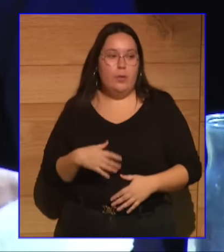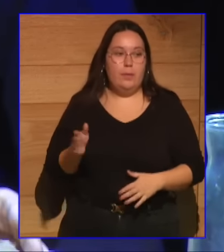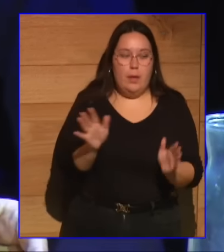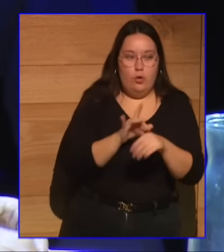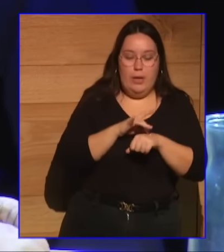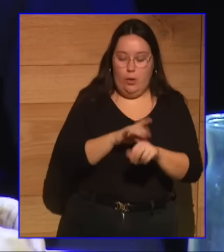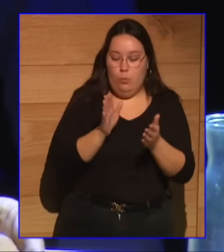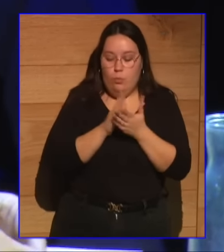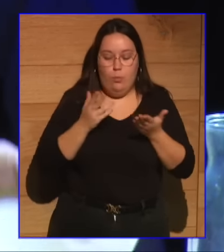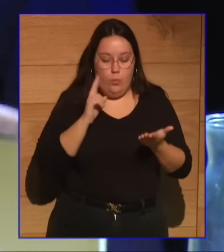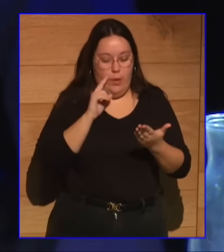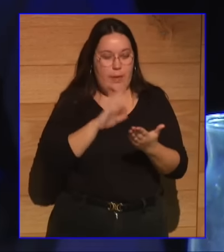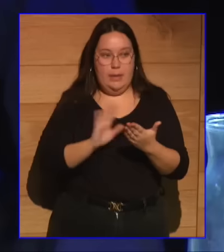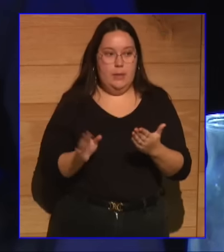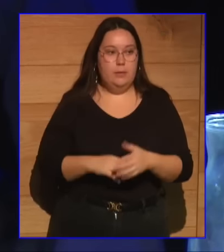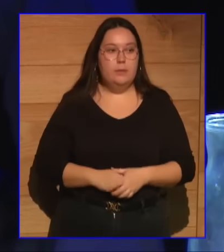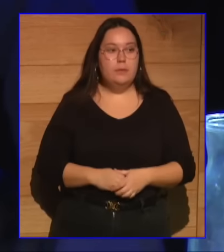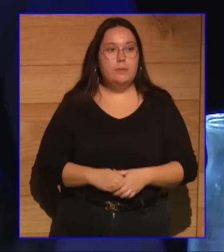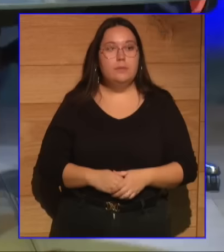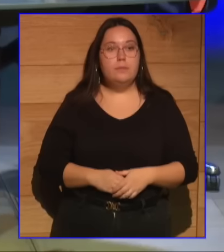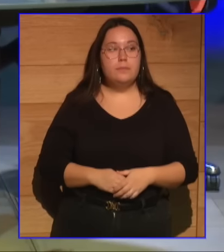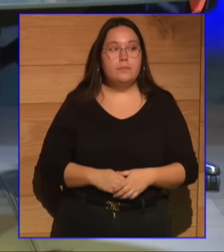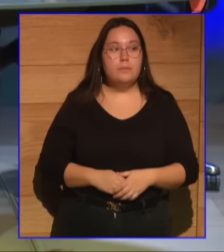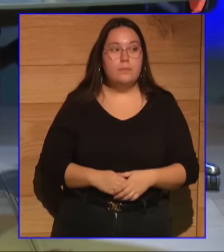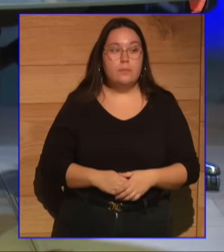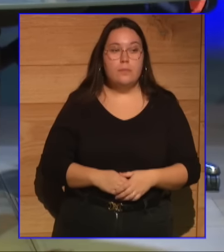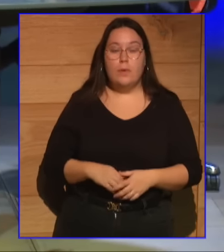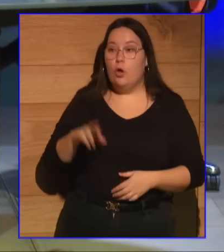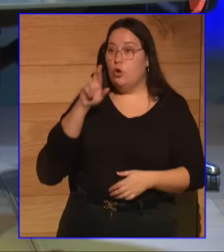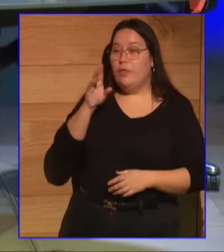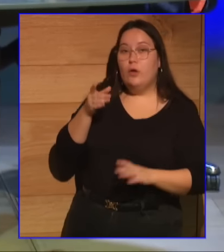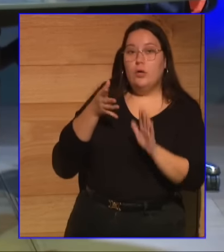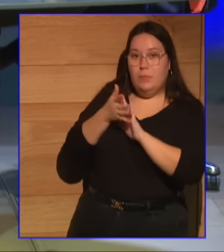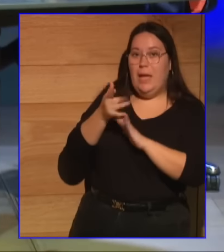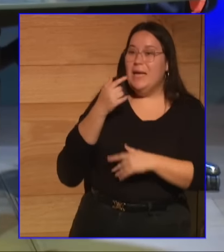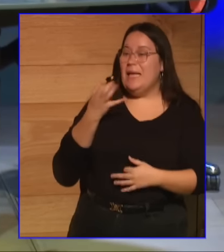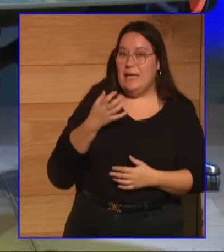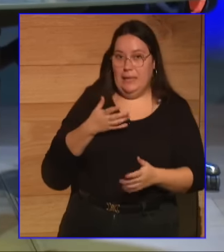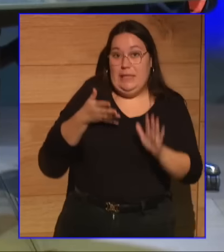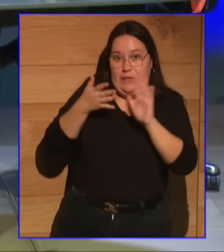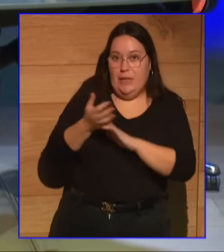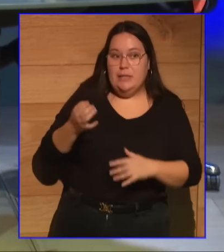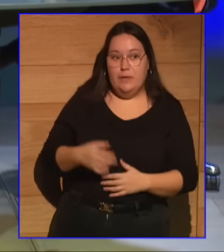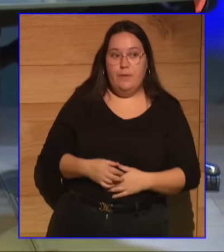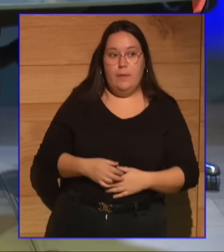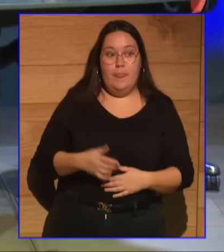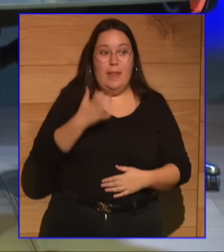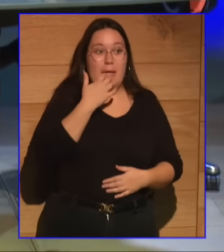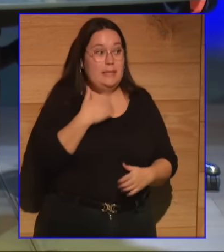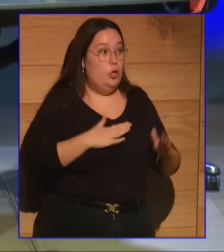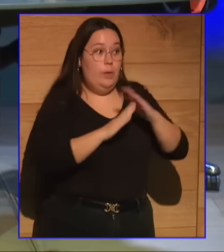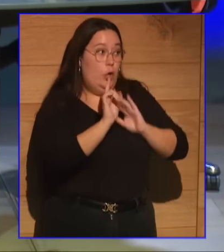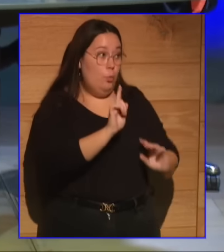guión. Hacen lo que os dé la gana, de verdad. Pero, Rodrigo, explica lo que significa hacer eso. Explica lo que significa no tener storyboard. Si dejas